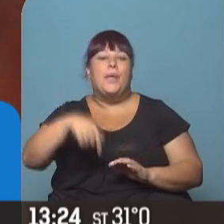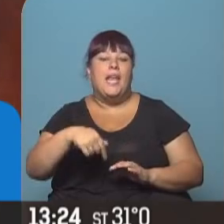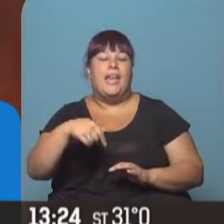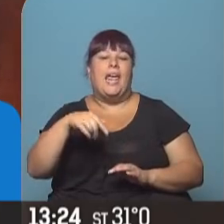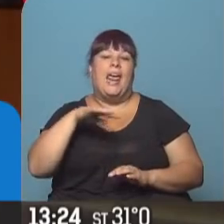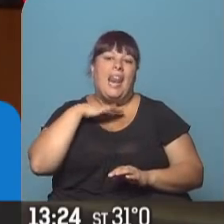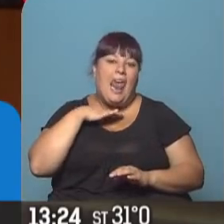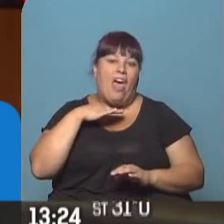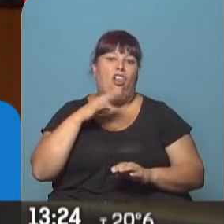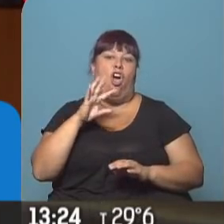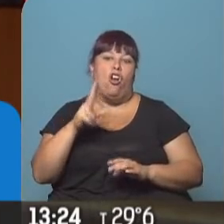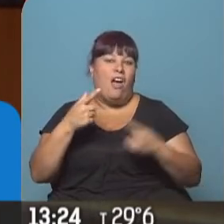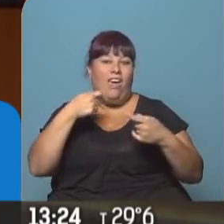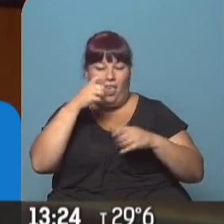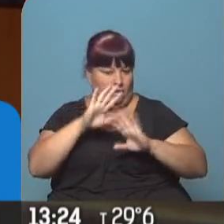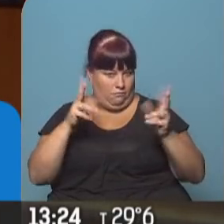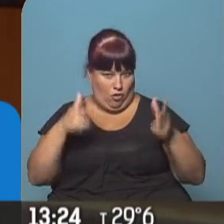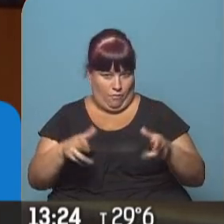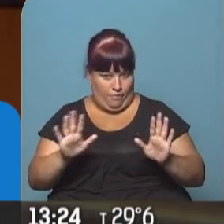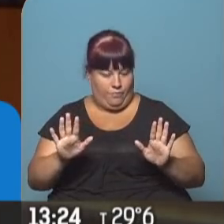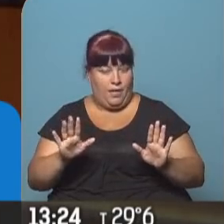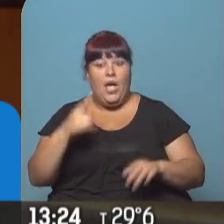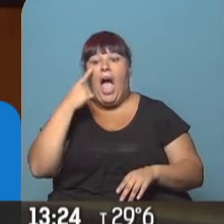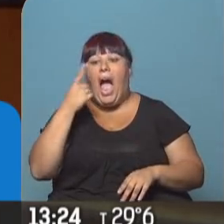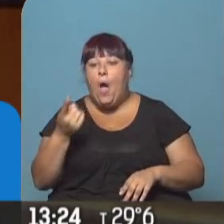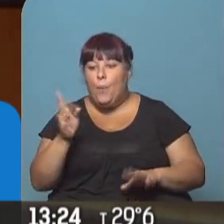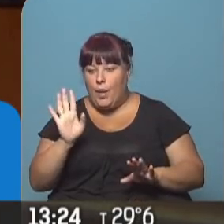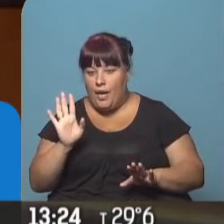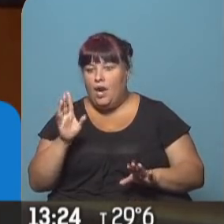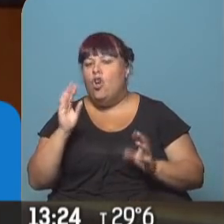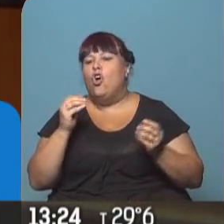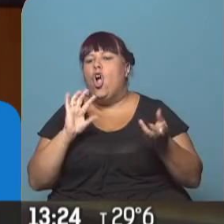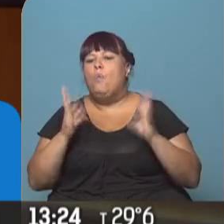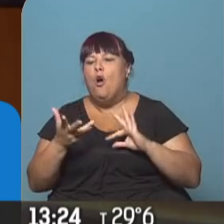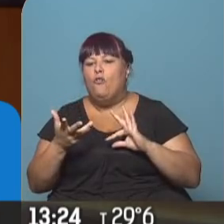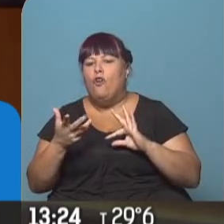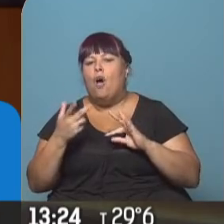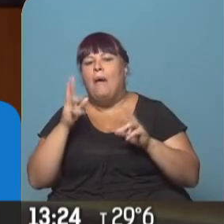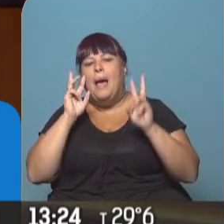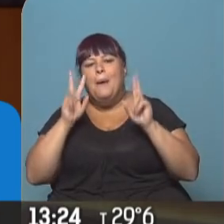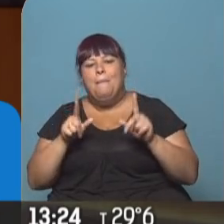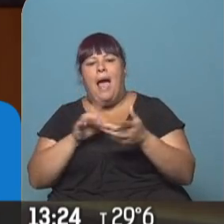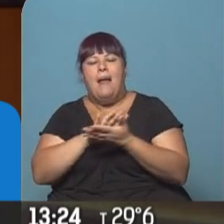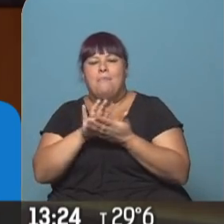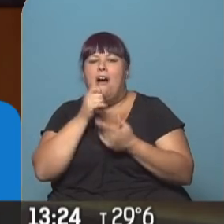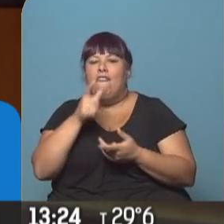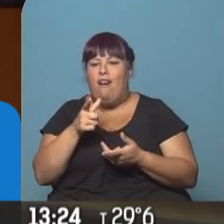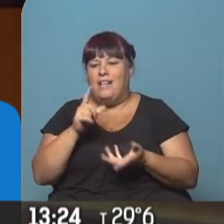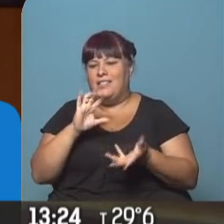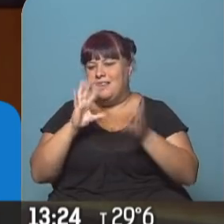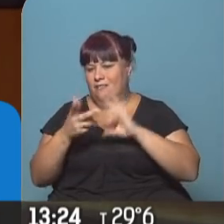con un interés malsano a la Argentina. Dijo, fijémonos de qué forma podemos flexibilizar las